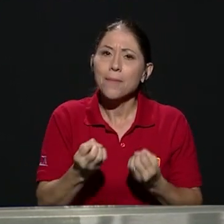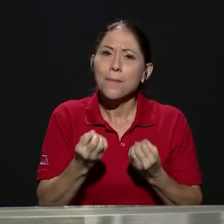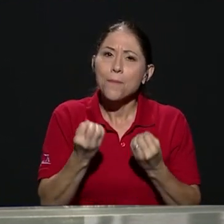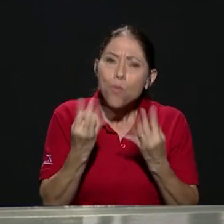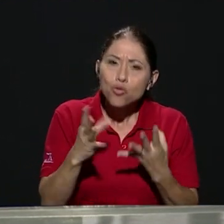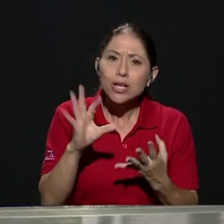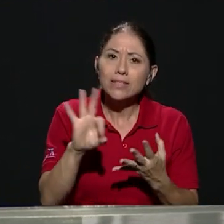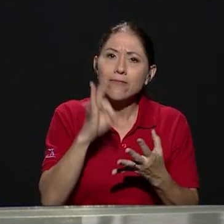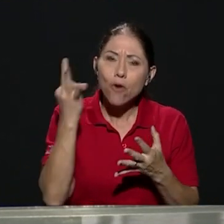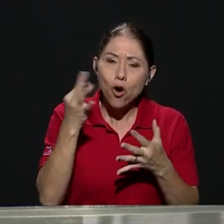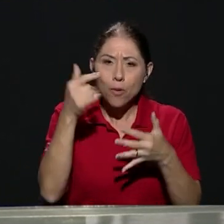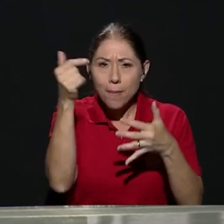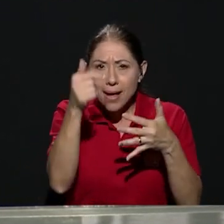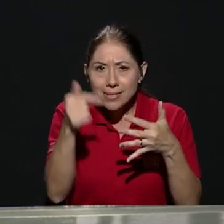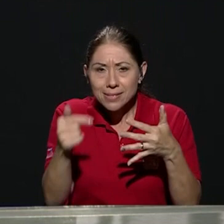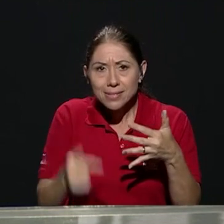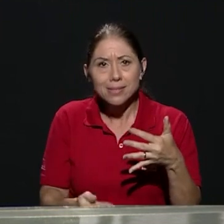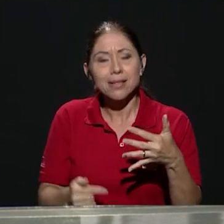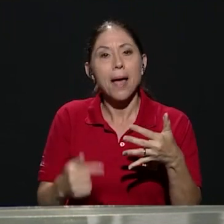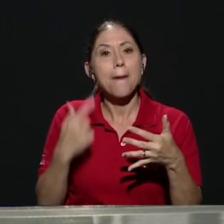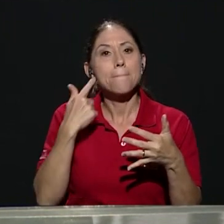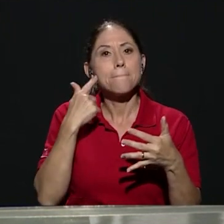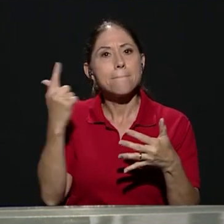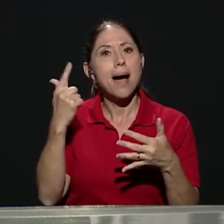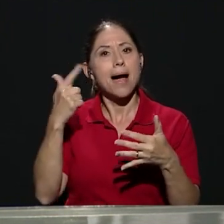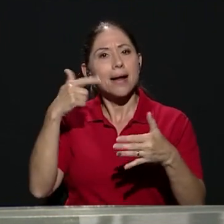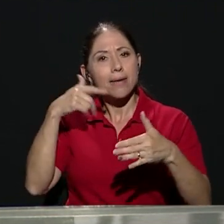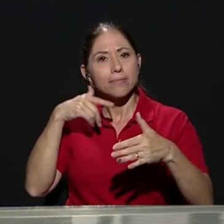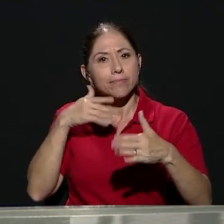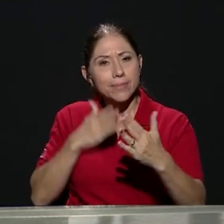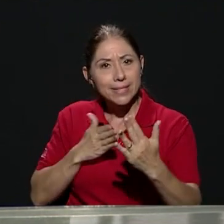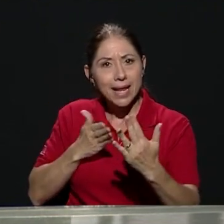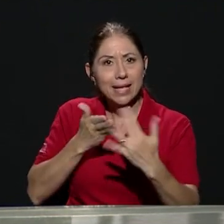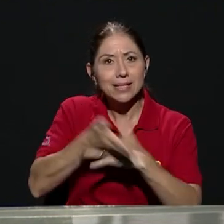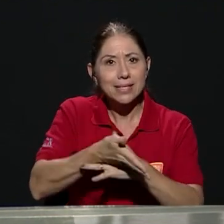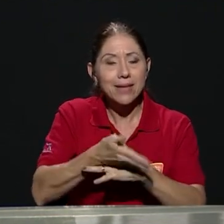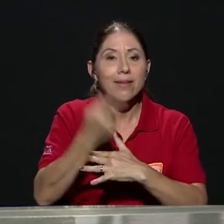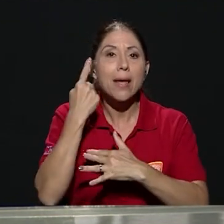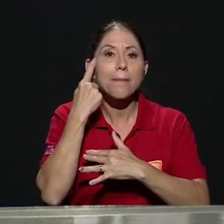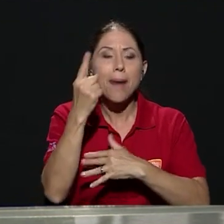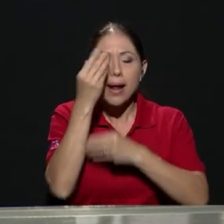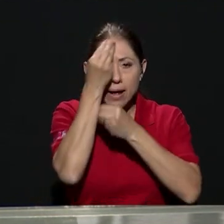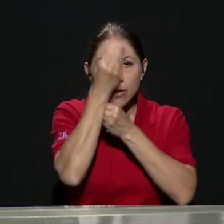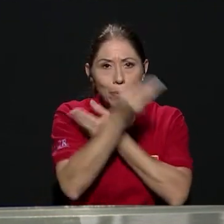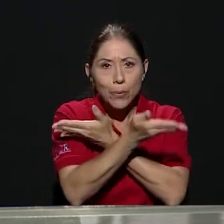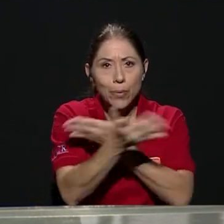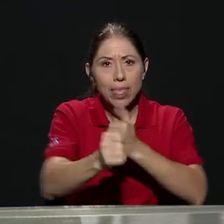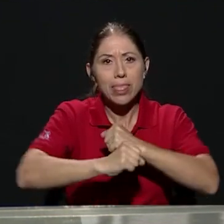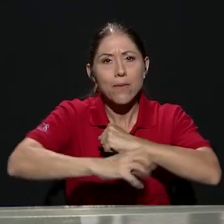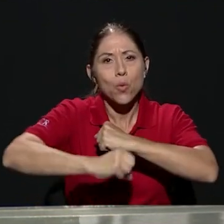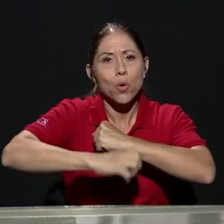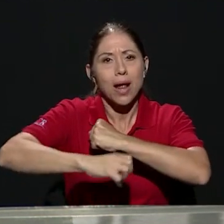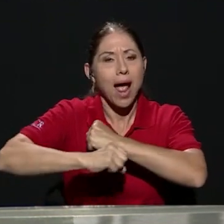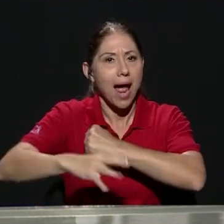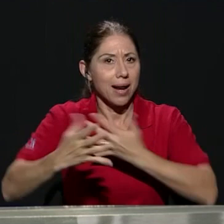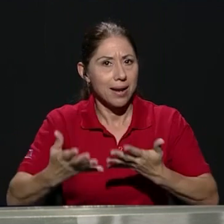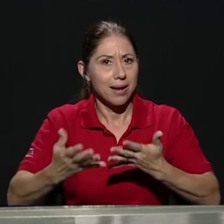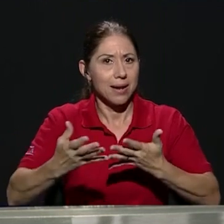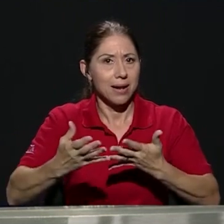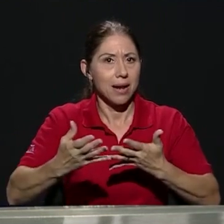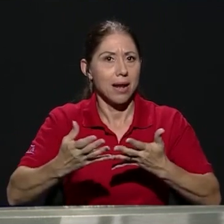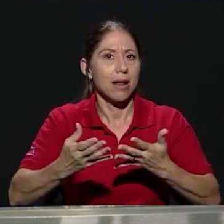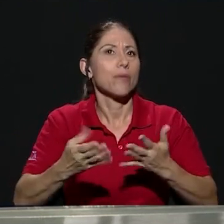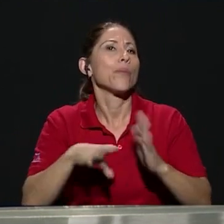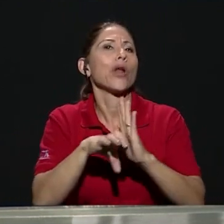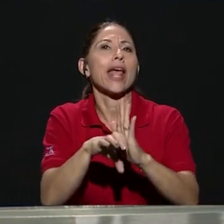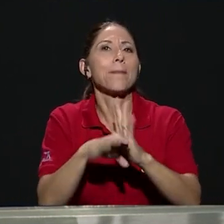para hacer accesible, para divulgar en qué consisten, por ejemplo, las